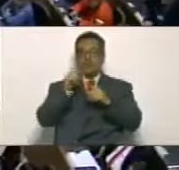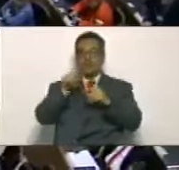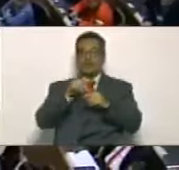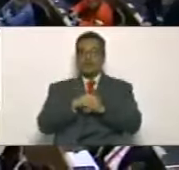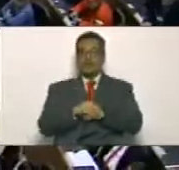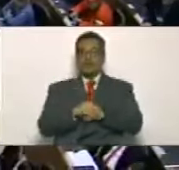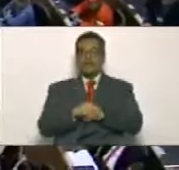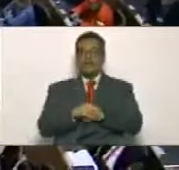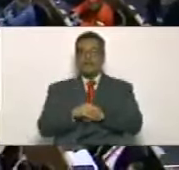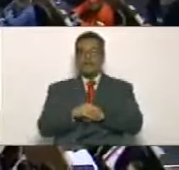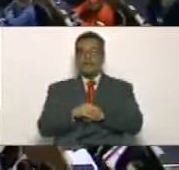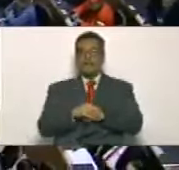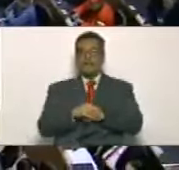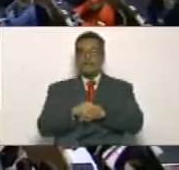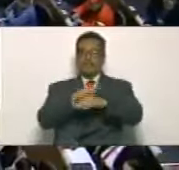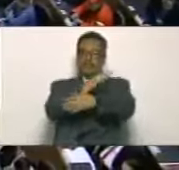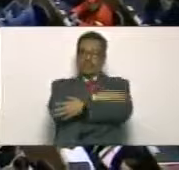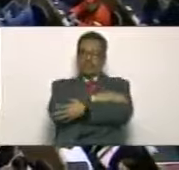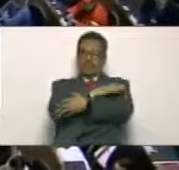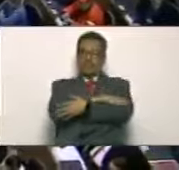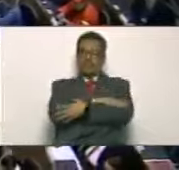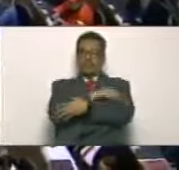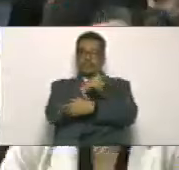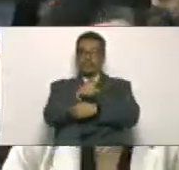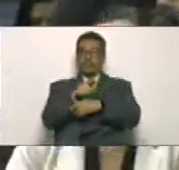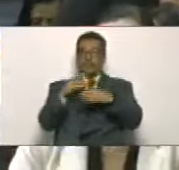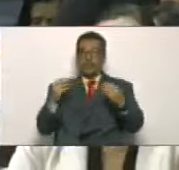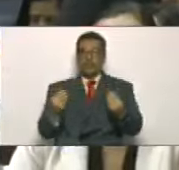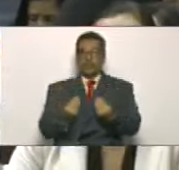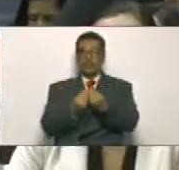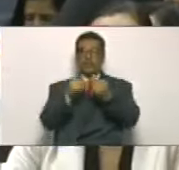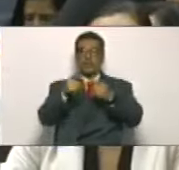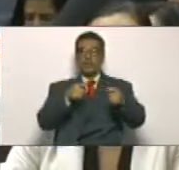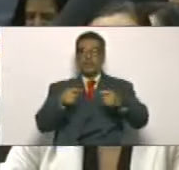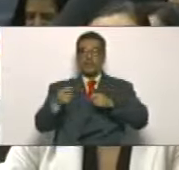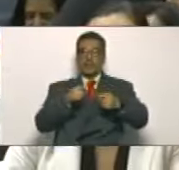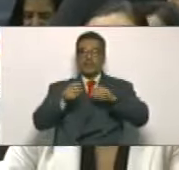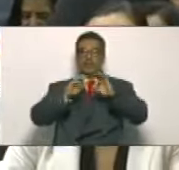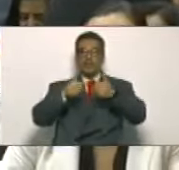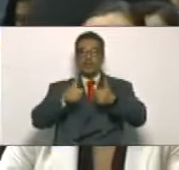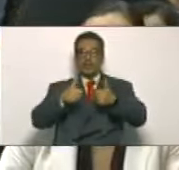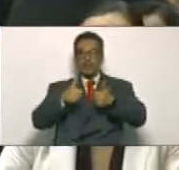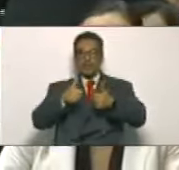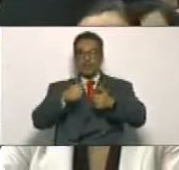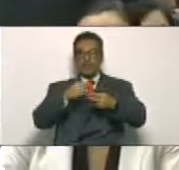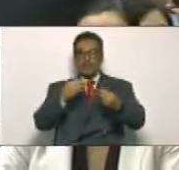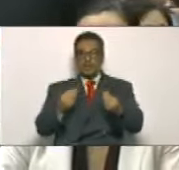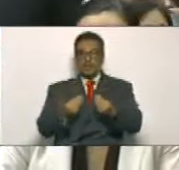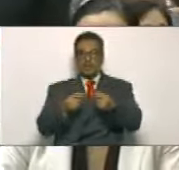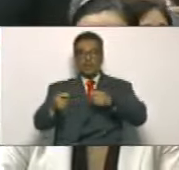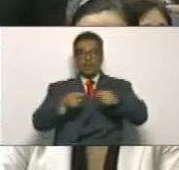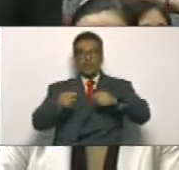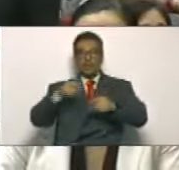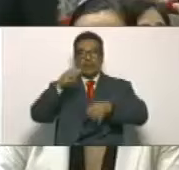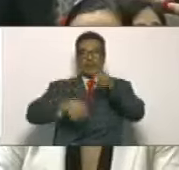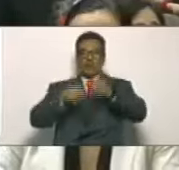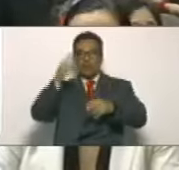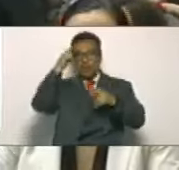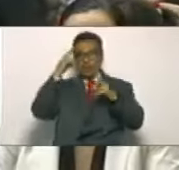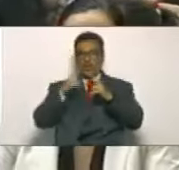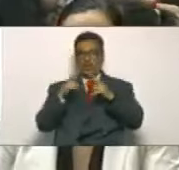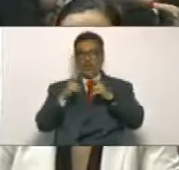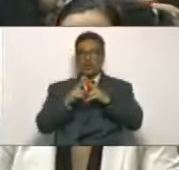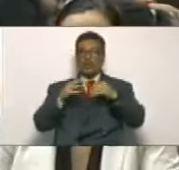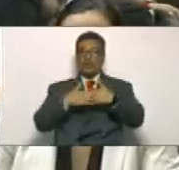palabra para felicitar y acompañar esta actividad de inicio de actividades judiciales, lo que conocemos como